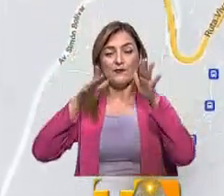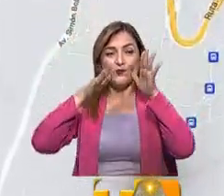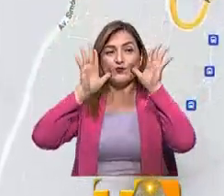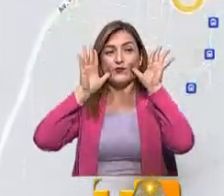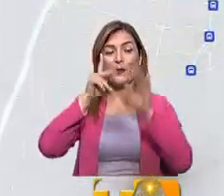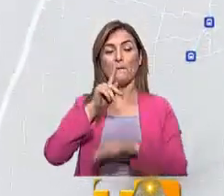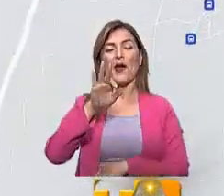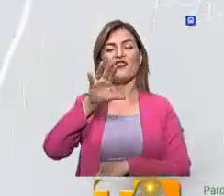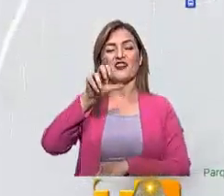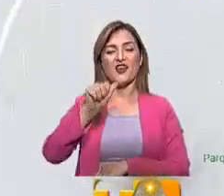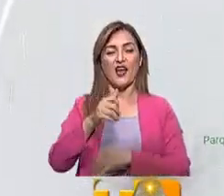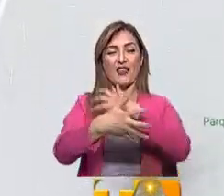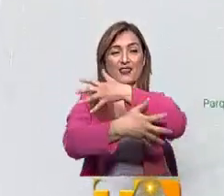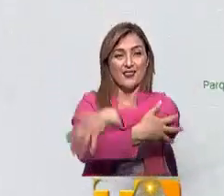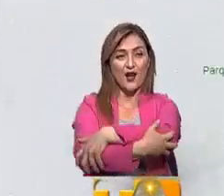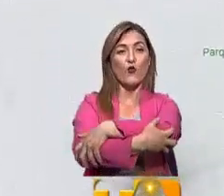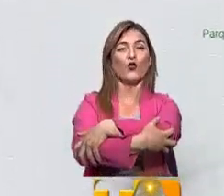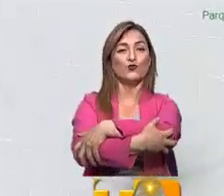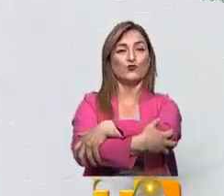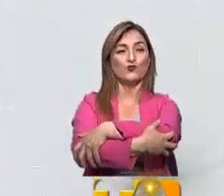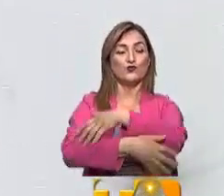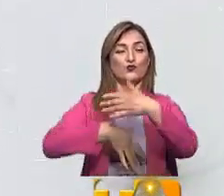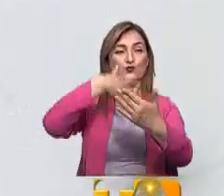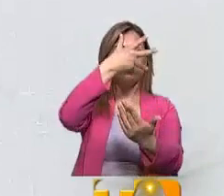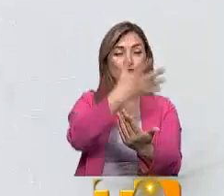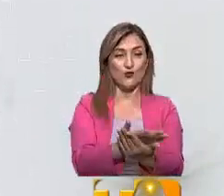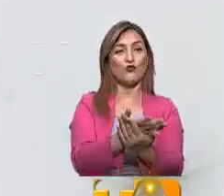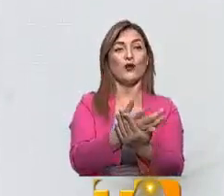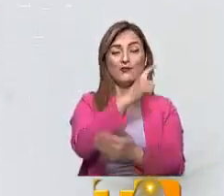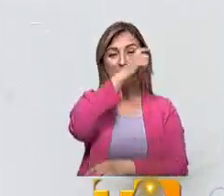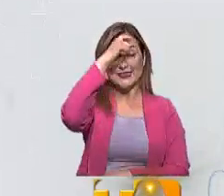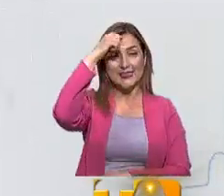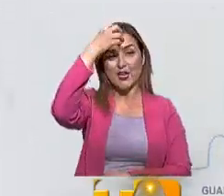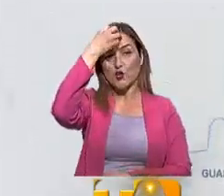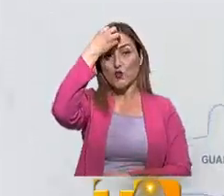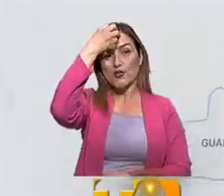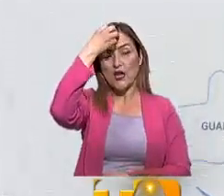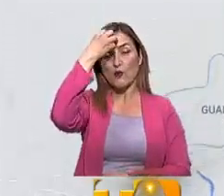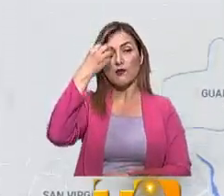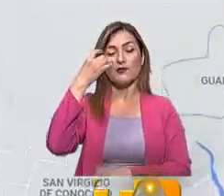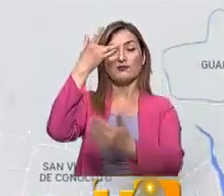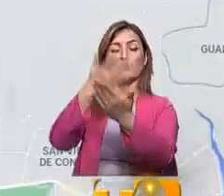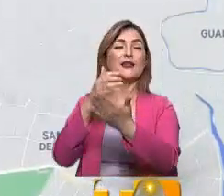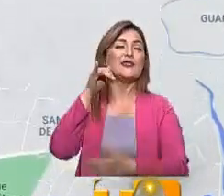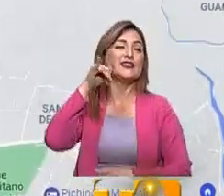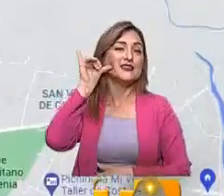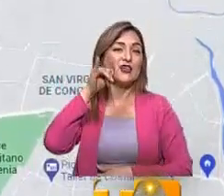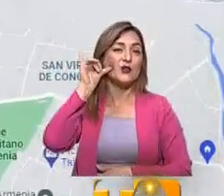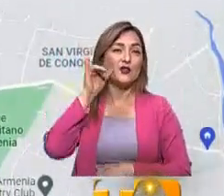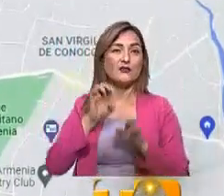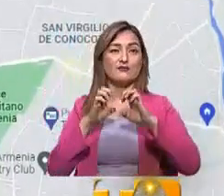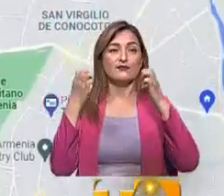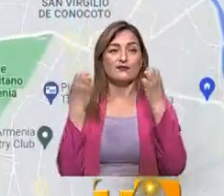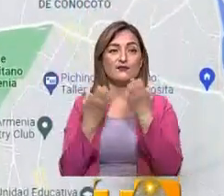el Trébol, saldrán obviamente también a la autopista General Rumiñahui para conectar con Sangolquí y de esta manera llegar también al